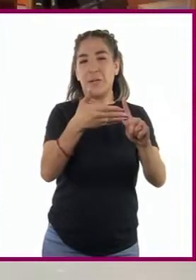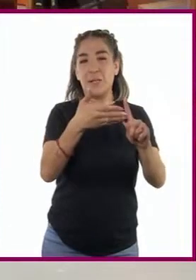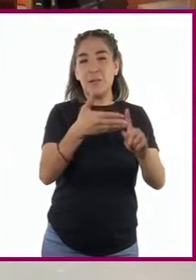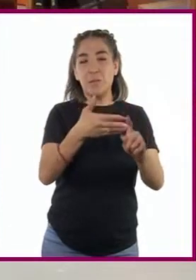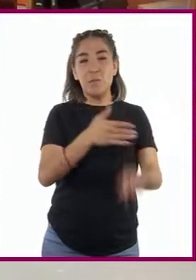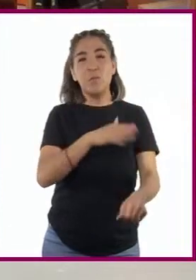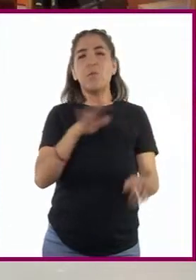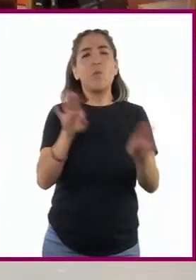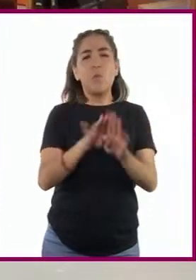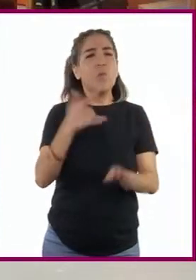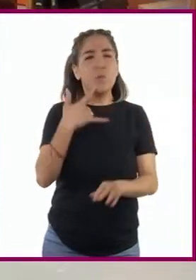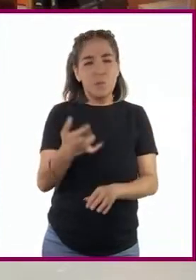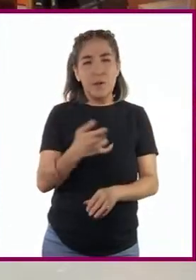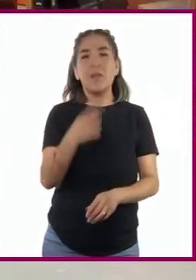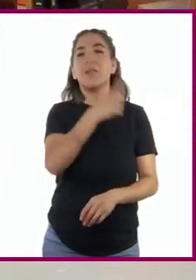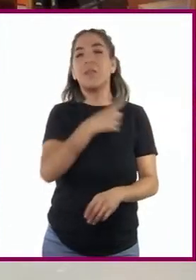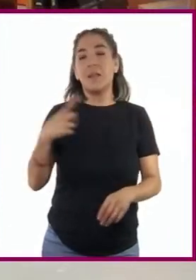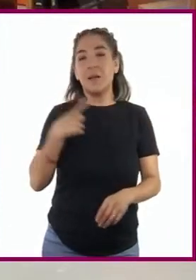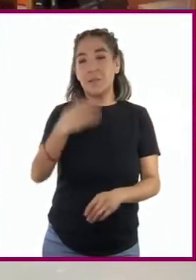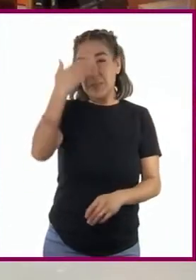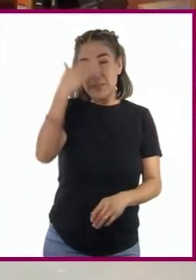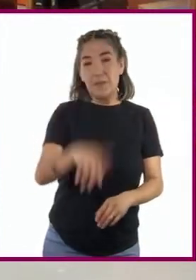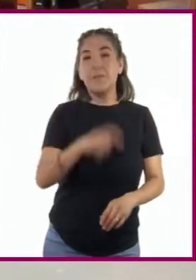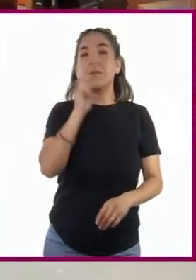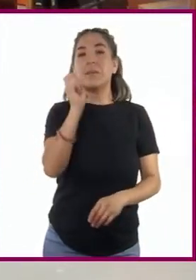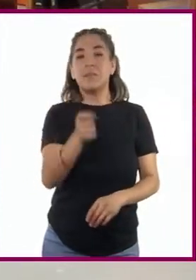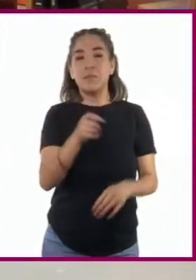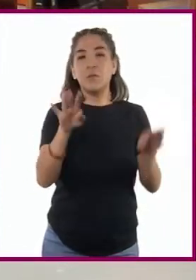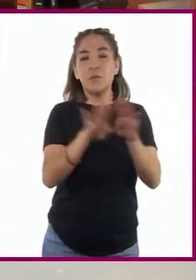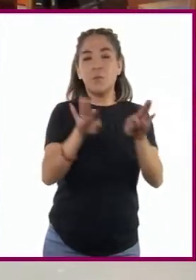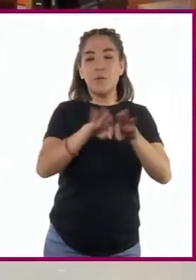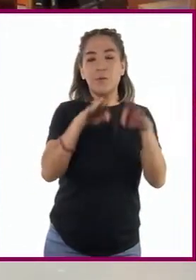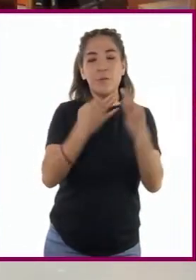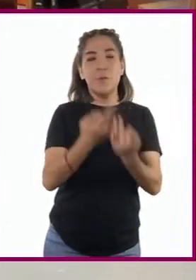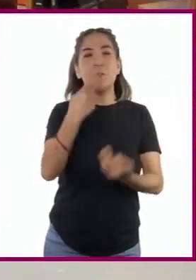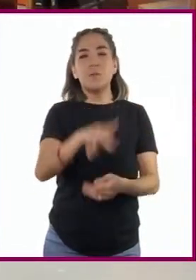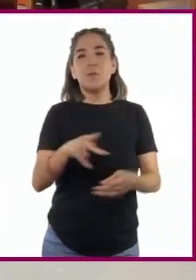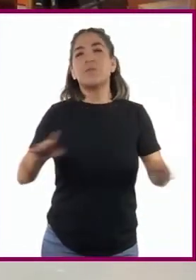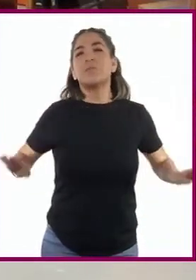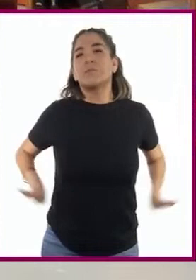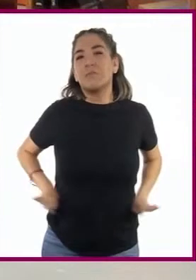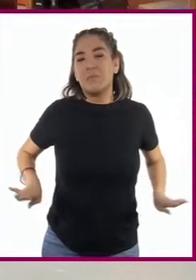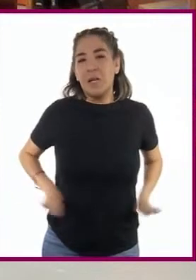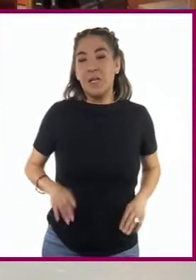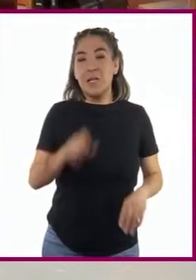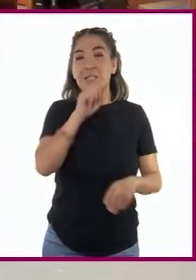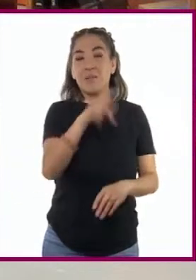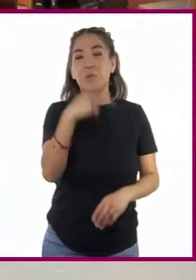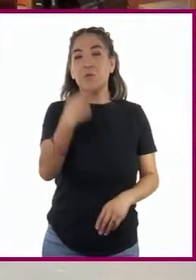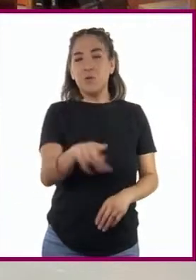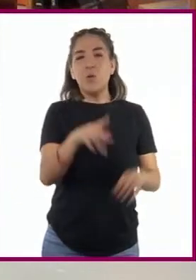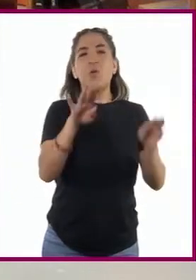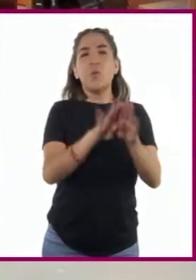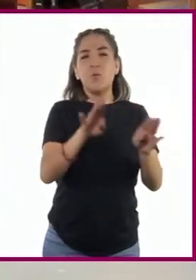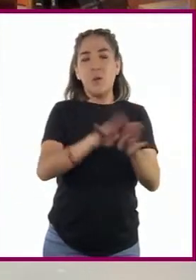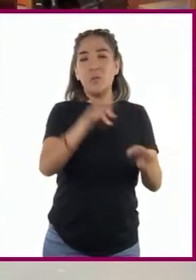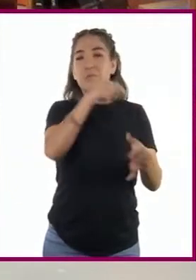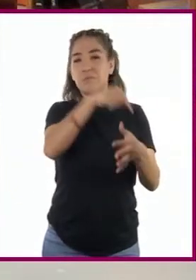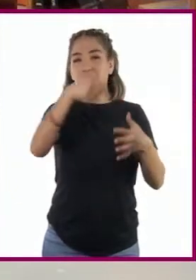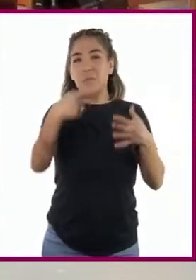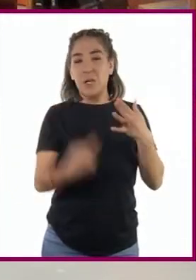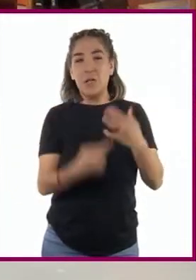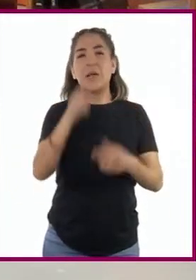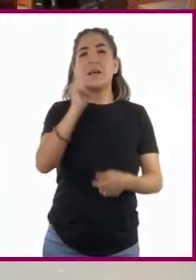lograrlo, debemos considerar no solamente la estructura general, sino también la manera en que cada uno,